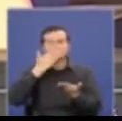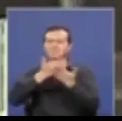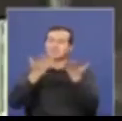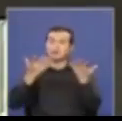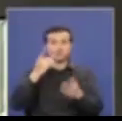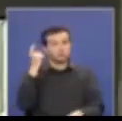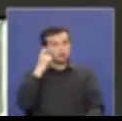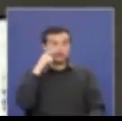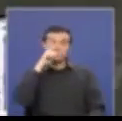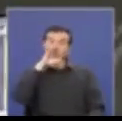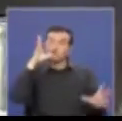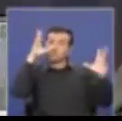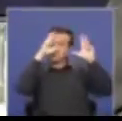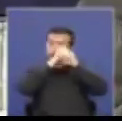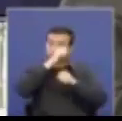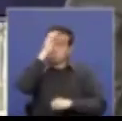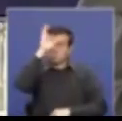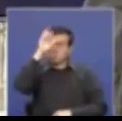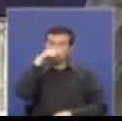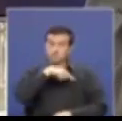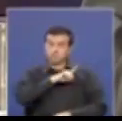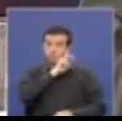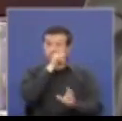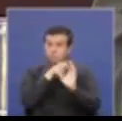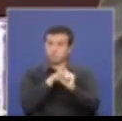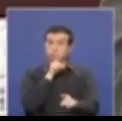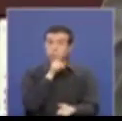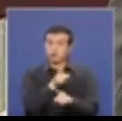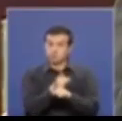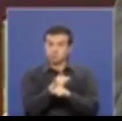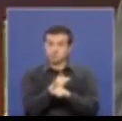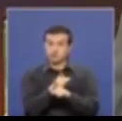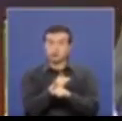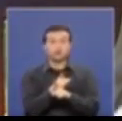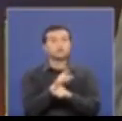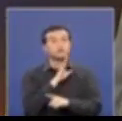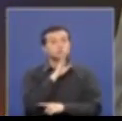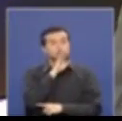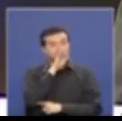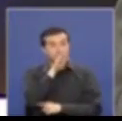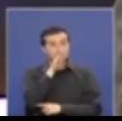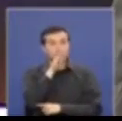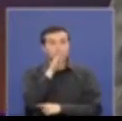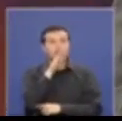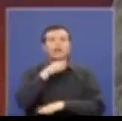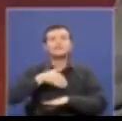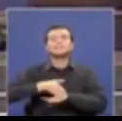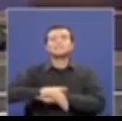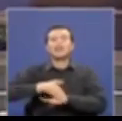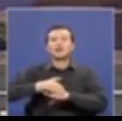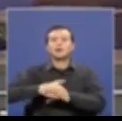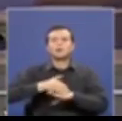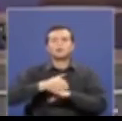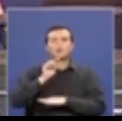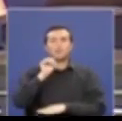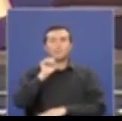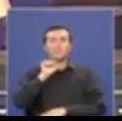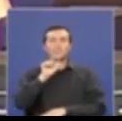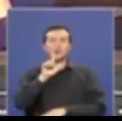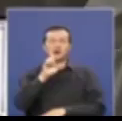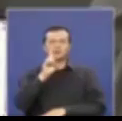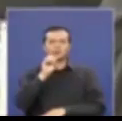Va a tener que ir a las noches culturales, y ya la voy a empezar a llamar a usted. Serrucho Maldonado. ¿Por qué,